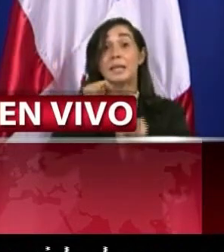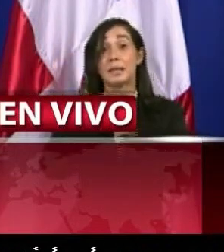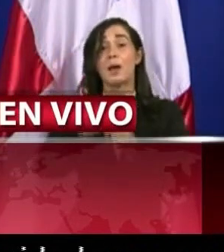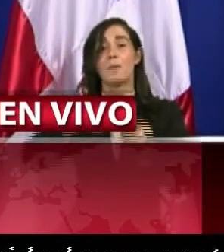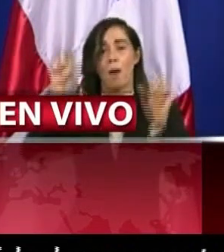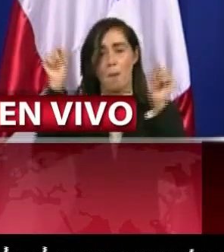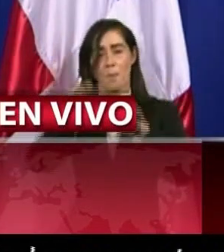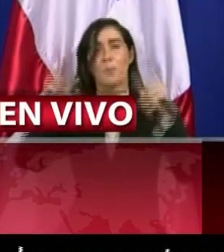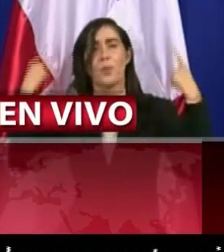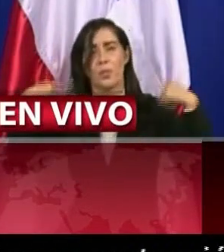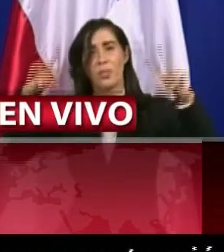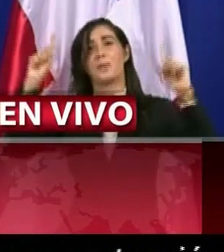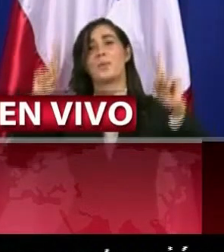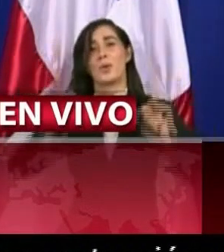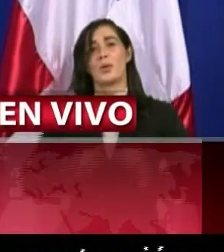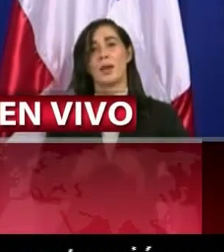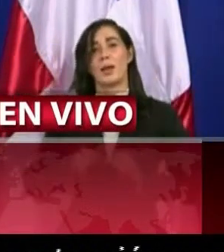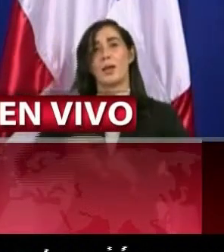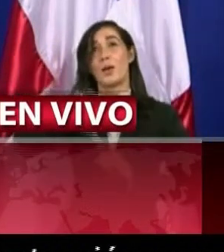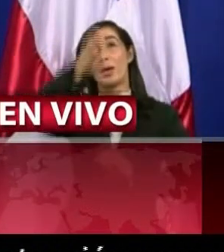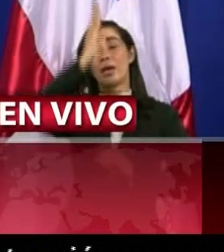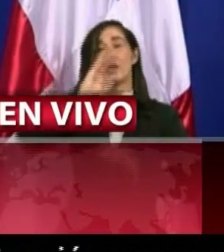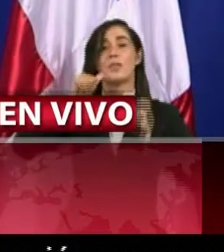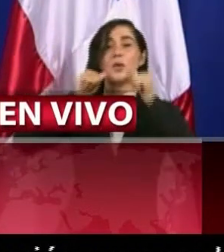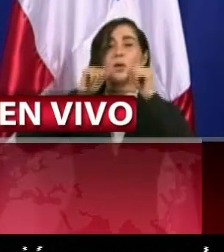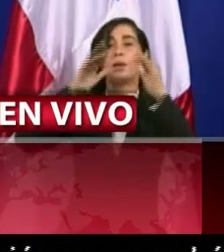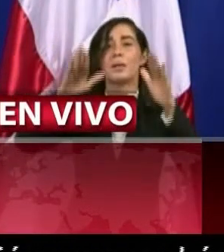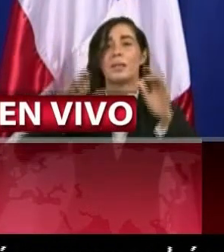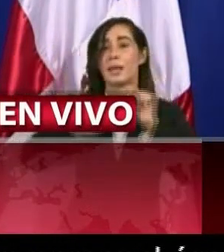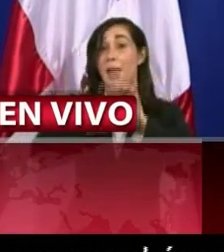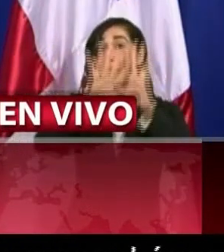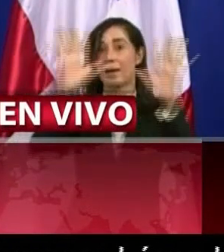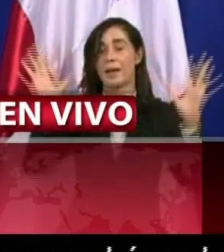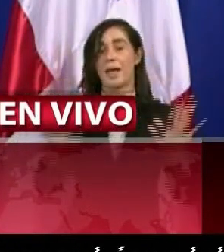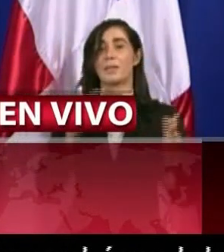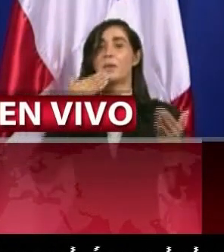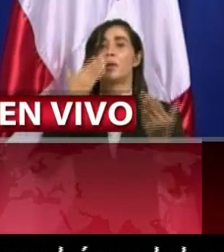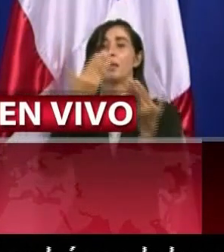lo vamos a lograr. Que Dios les bendiga grandemente. Buenas noches.